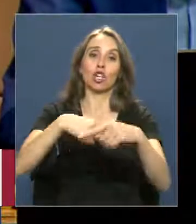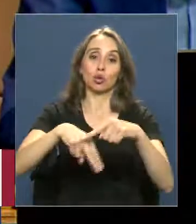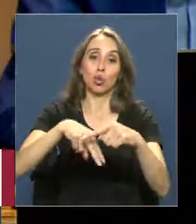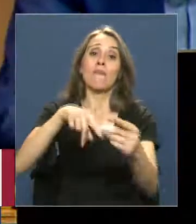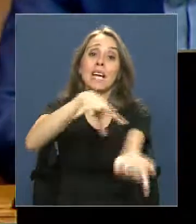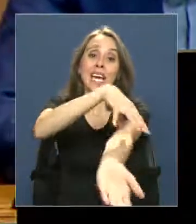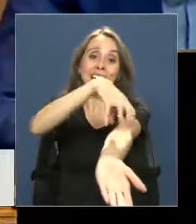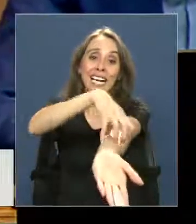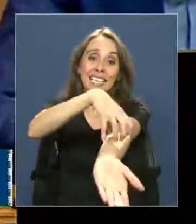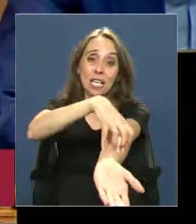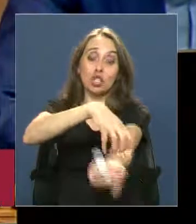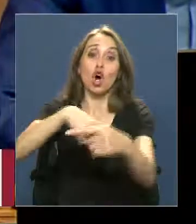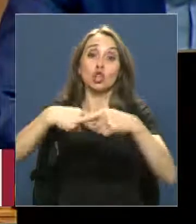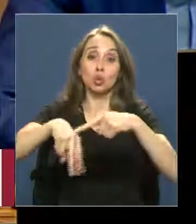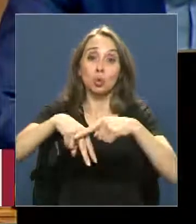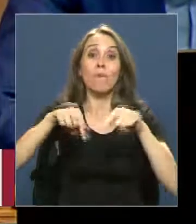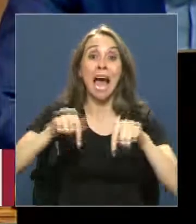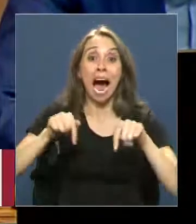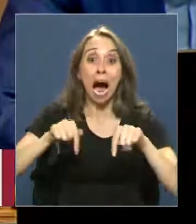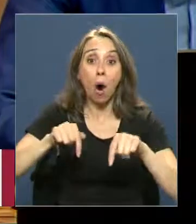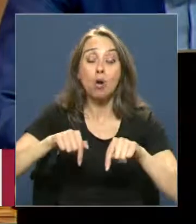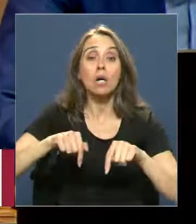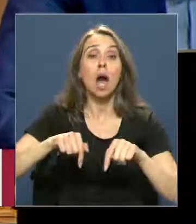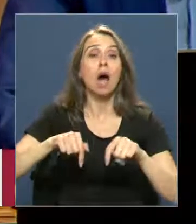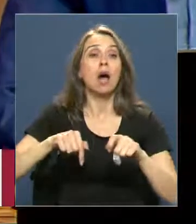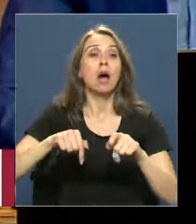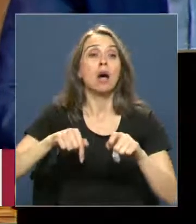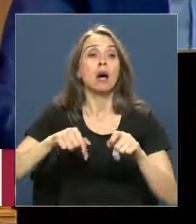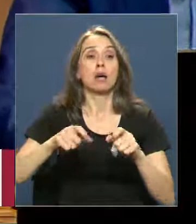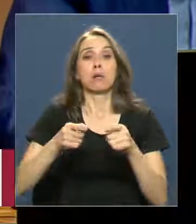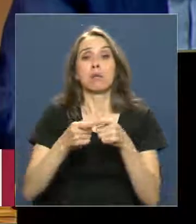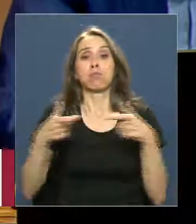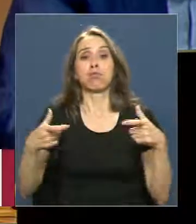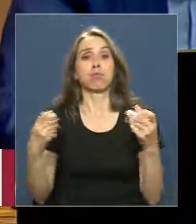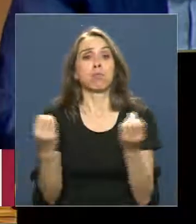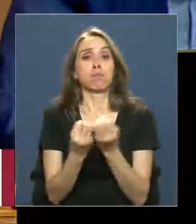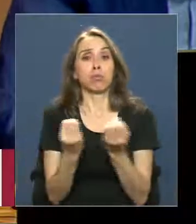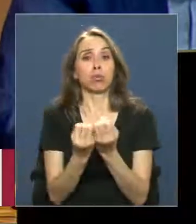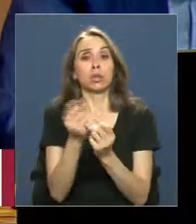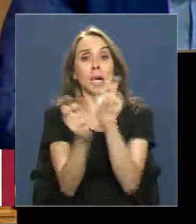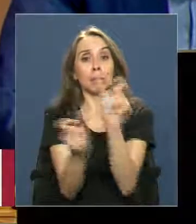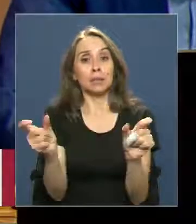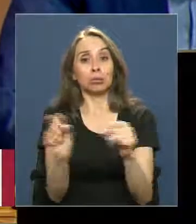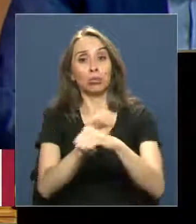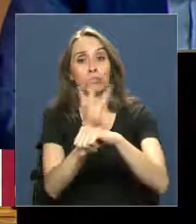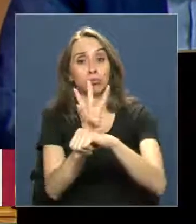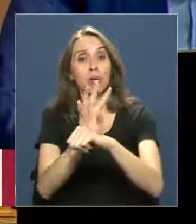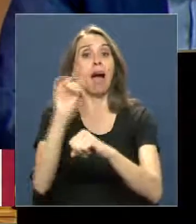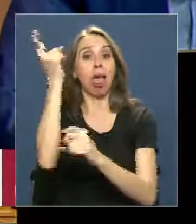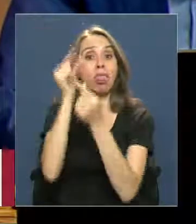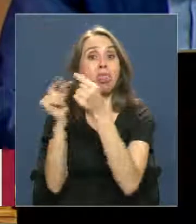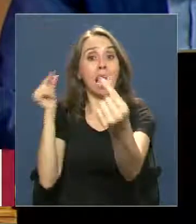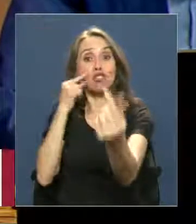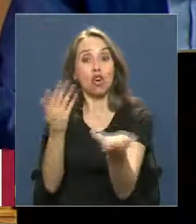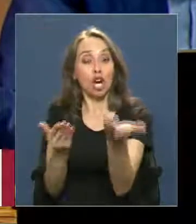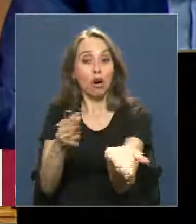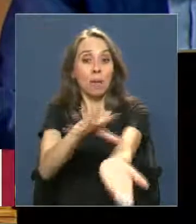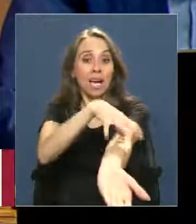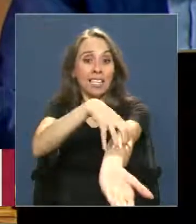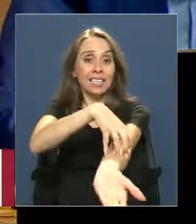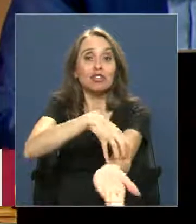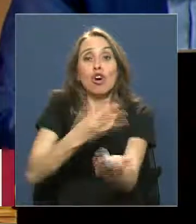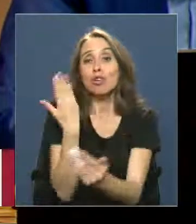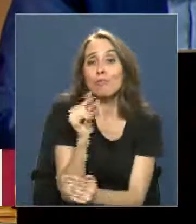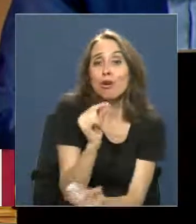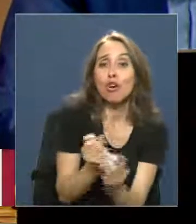regiones que presenta un aumento muy importante a nivel nacional, en donde además tenemos una región que se está